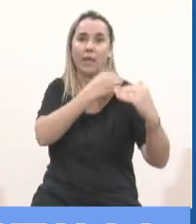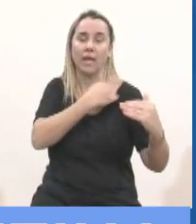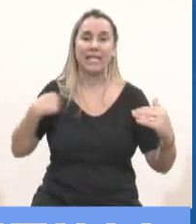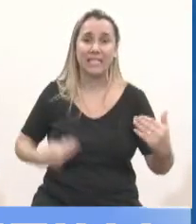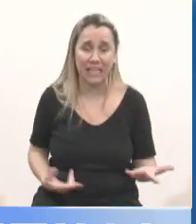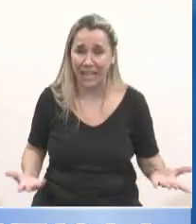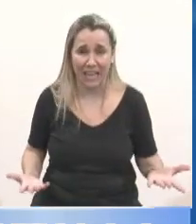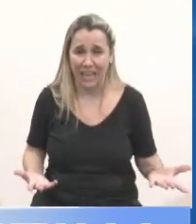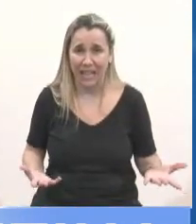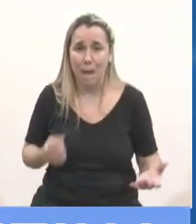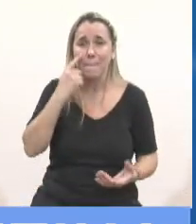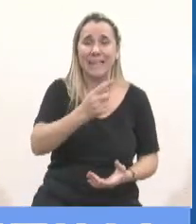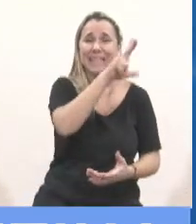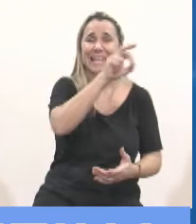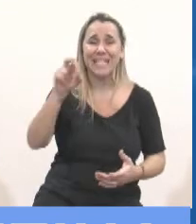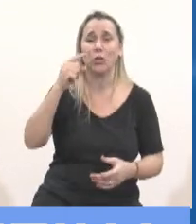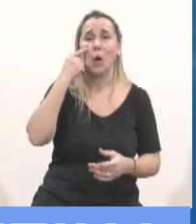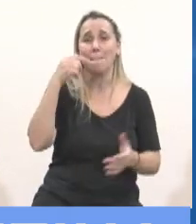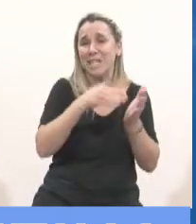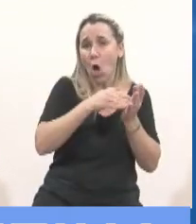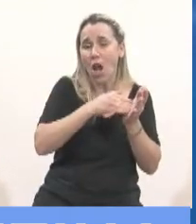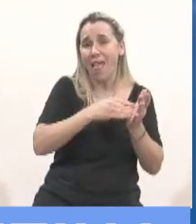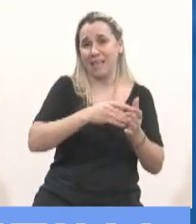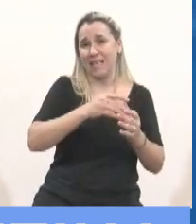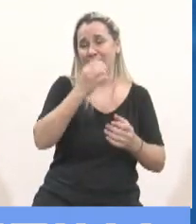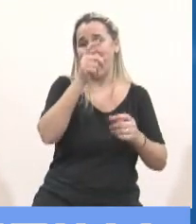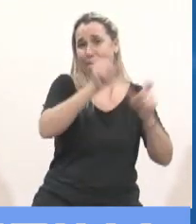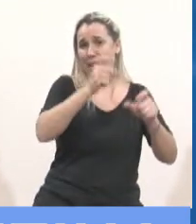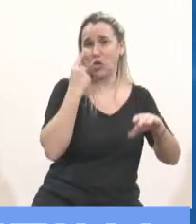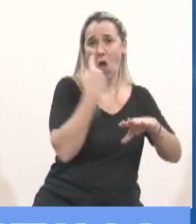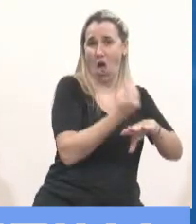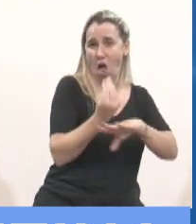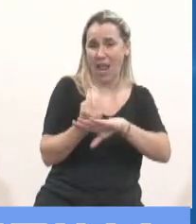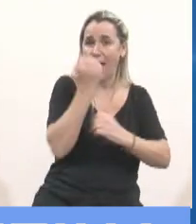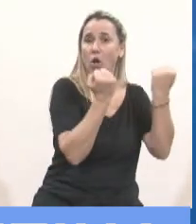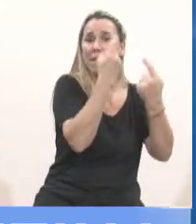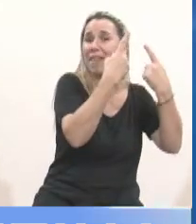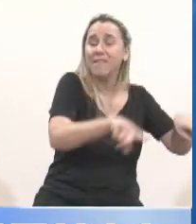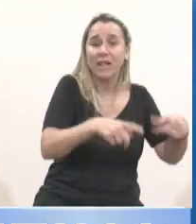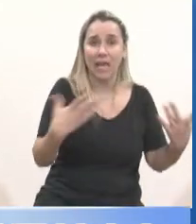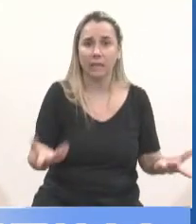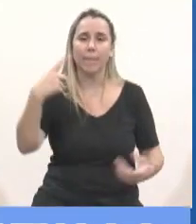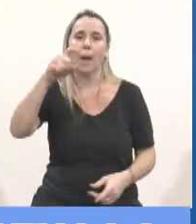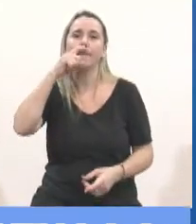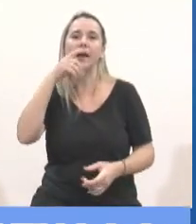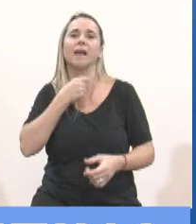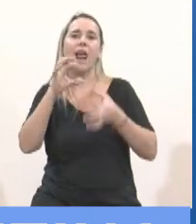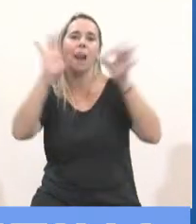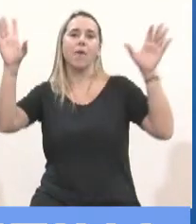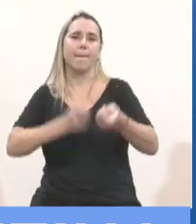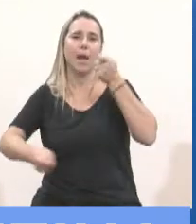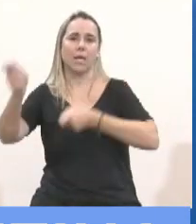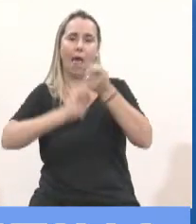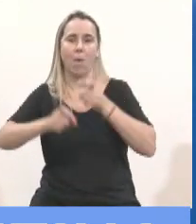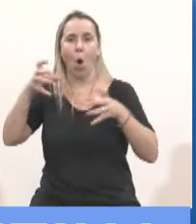Son 1.300 millones de habitantes con una economía distinta. Pero Macri se proclamaba el libre mercado. Y todos los que le